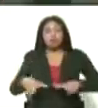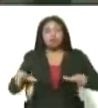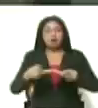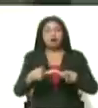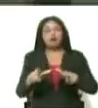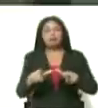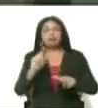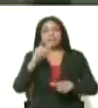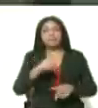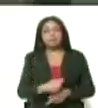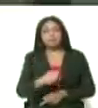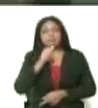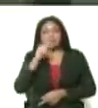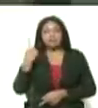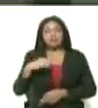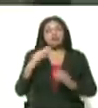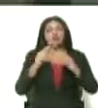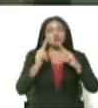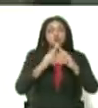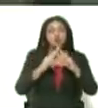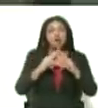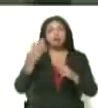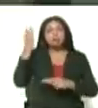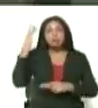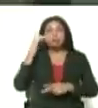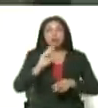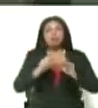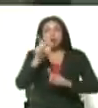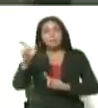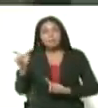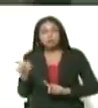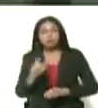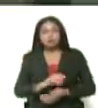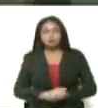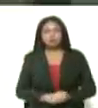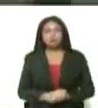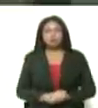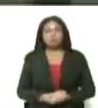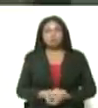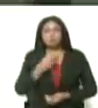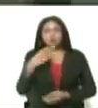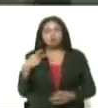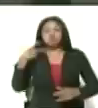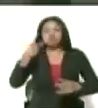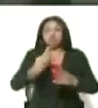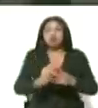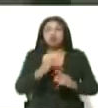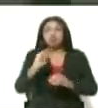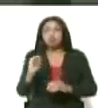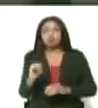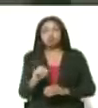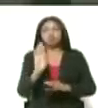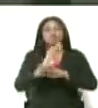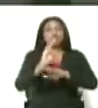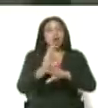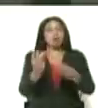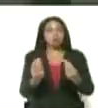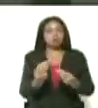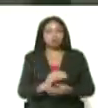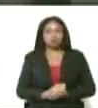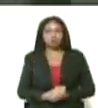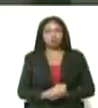localidades, quienes tengan conocimiento sobre algunos de estos casos, bueno, voluntariamente tomen las previsiones